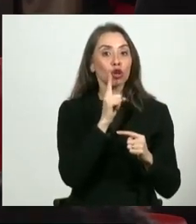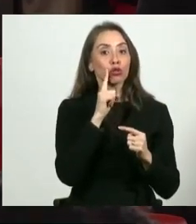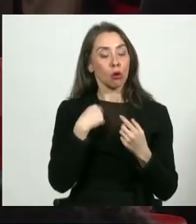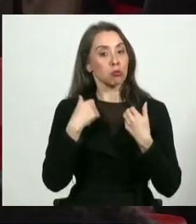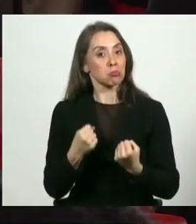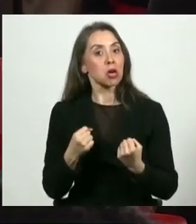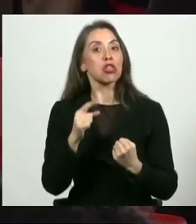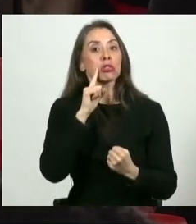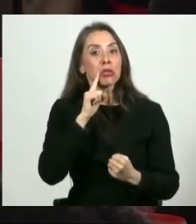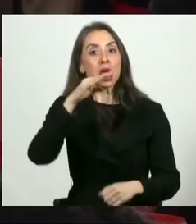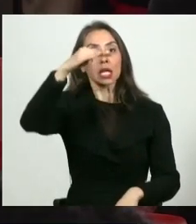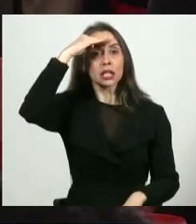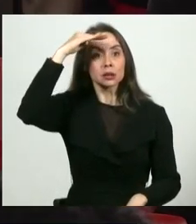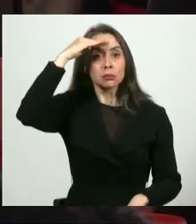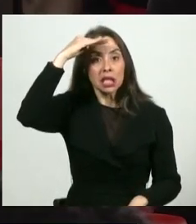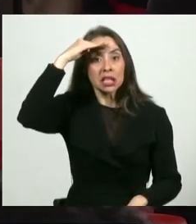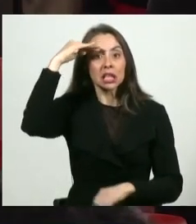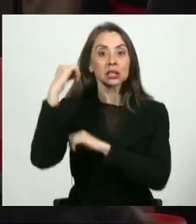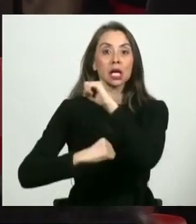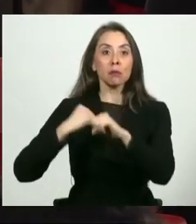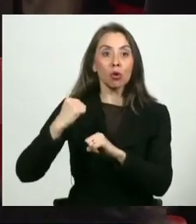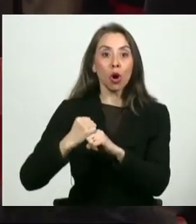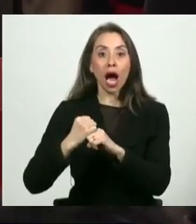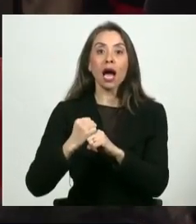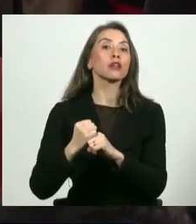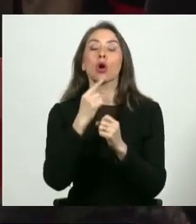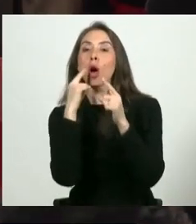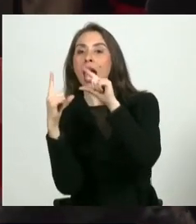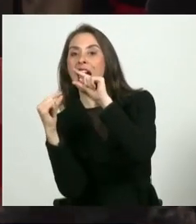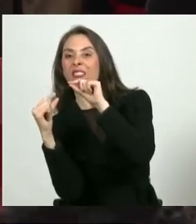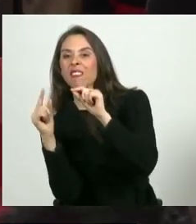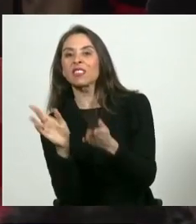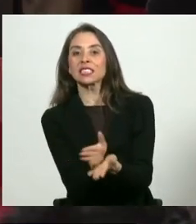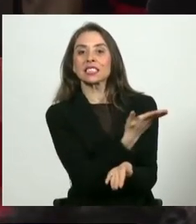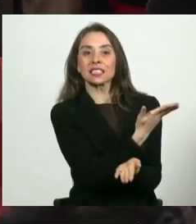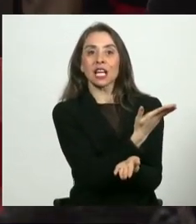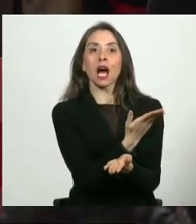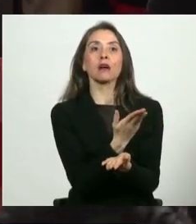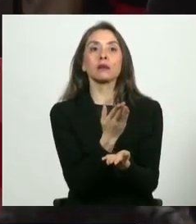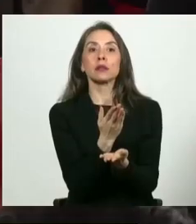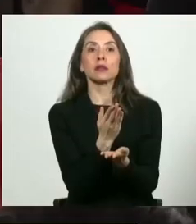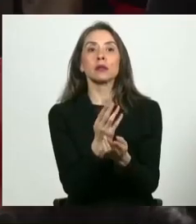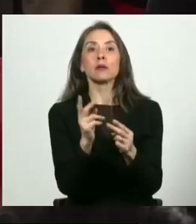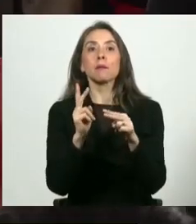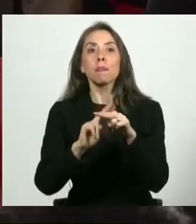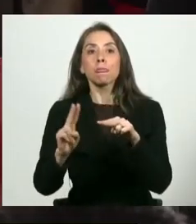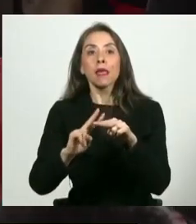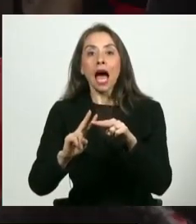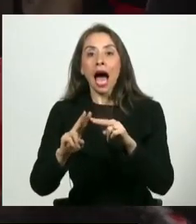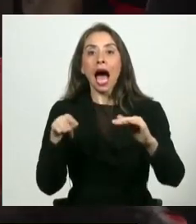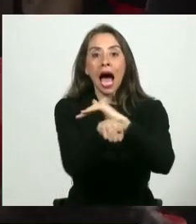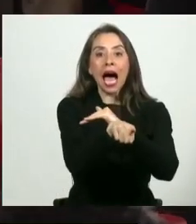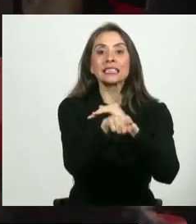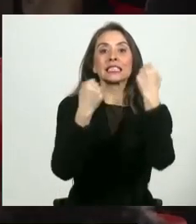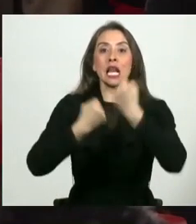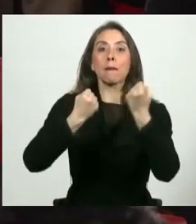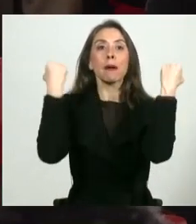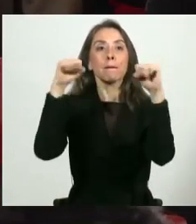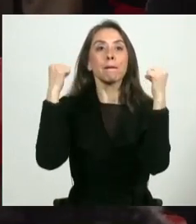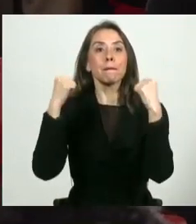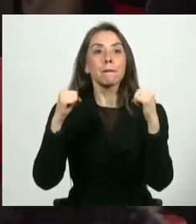tiene experiencia en algo, saltemos la entrevista, hagamos la práctica, cómo